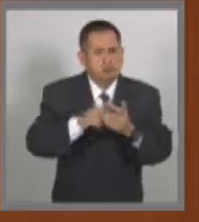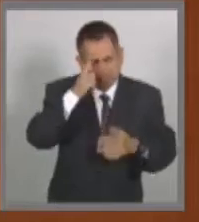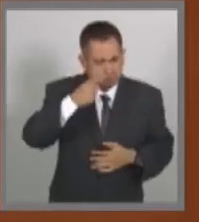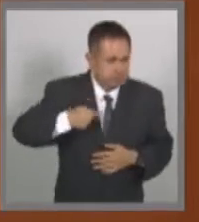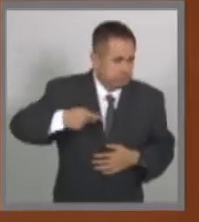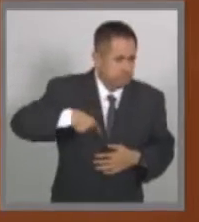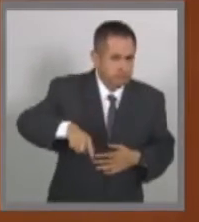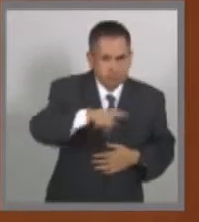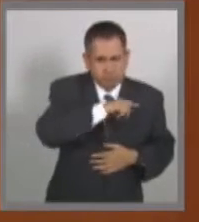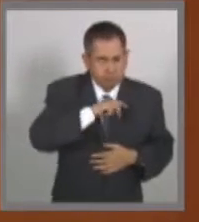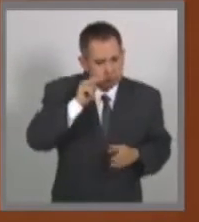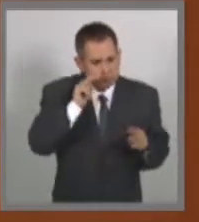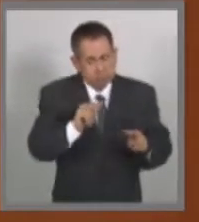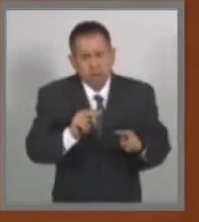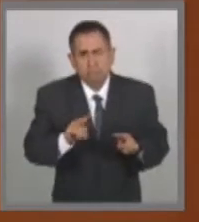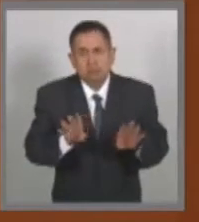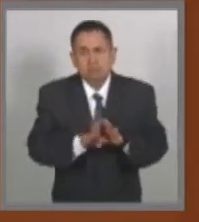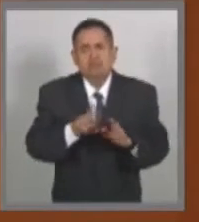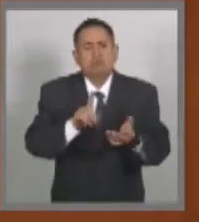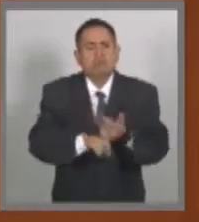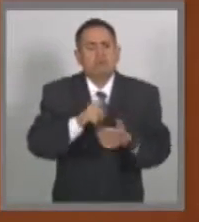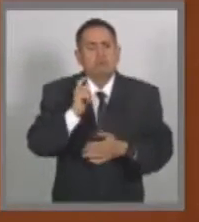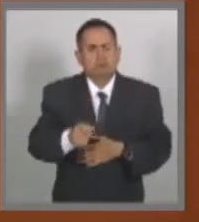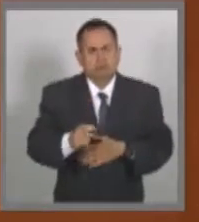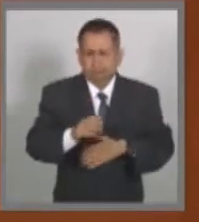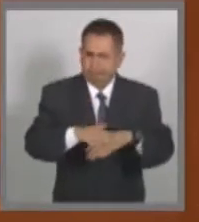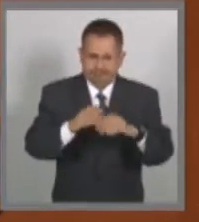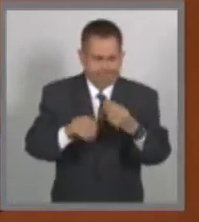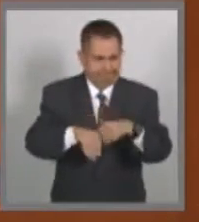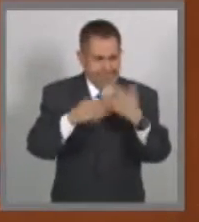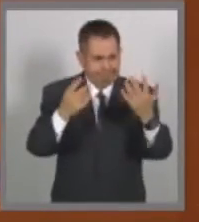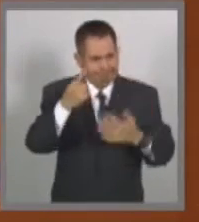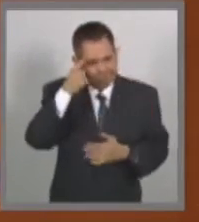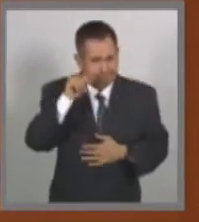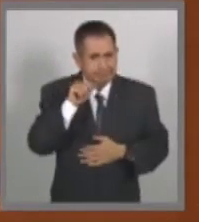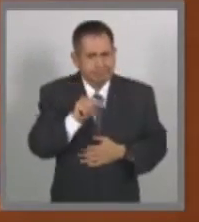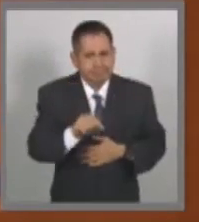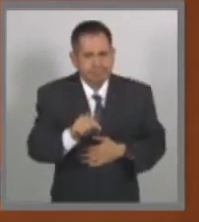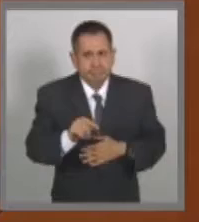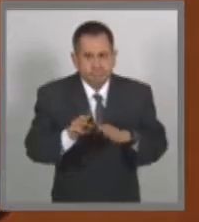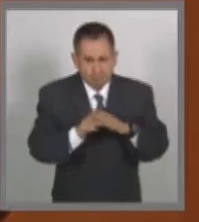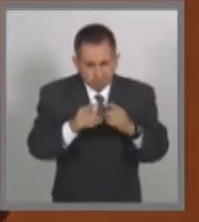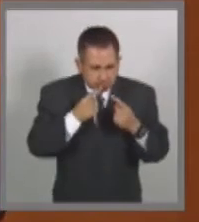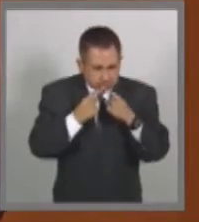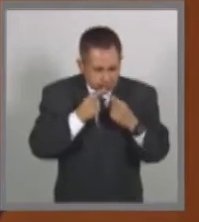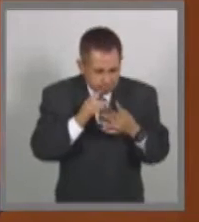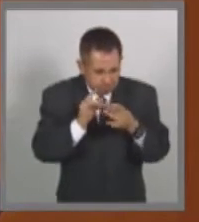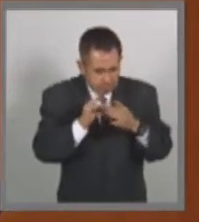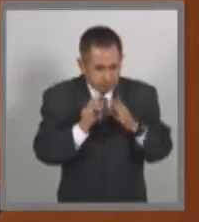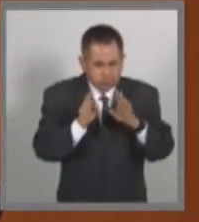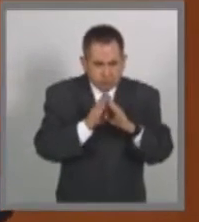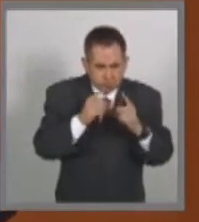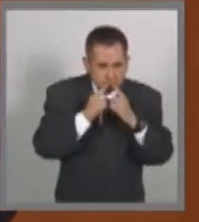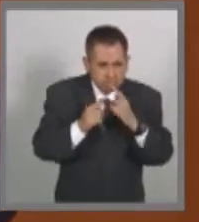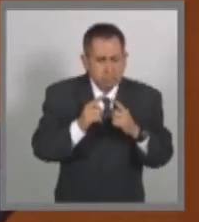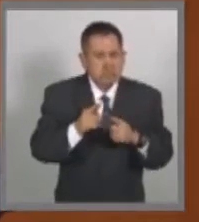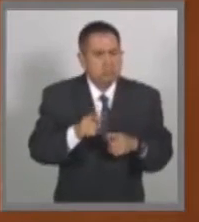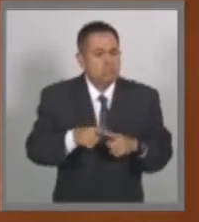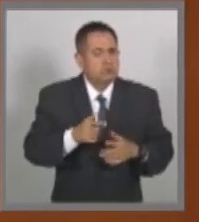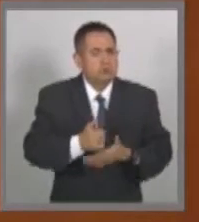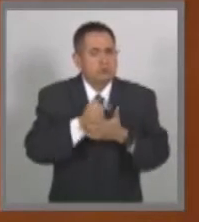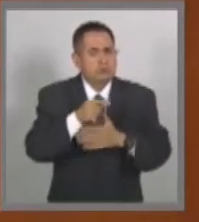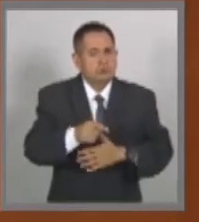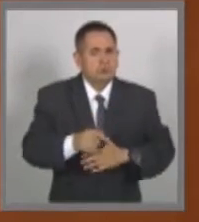otros países por la transparencia justamente, pero por el escrúpulo y los mecanismos que ha puesto en